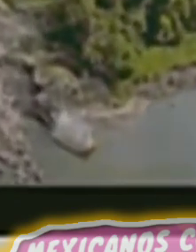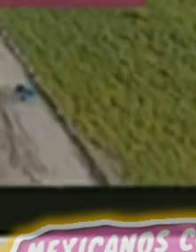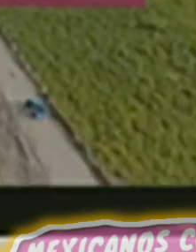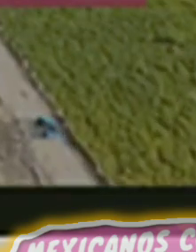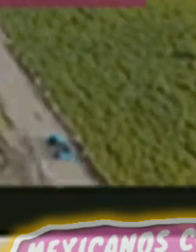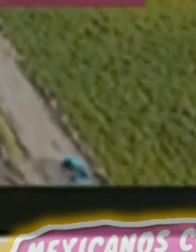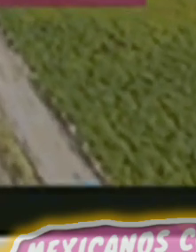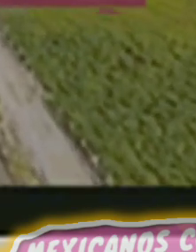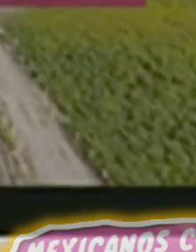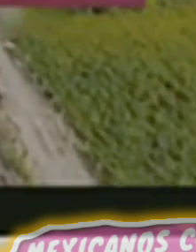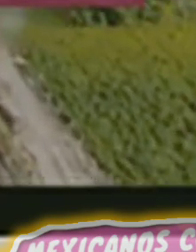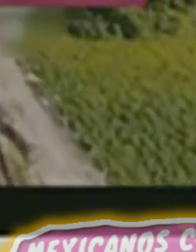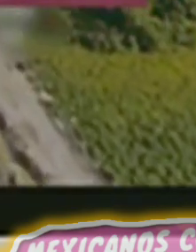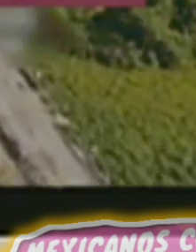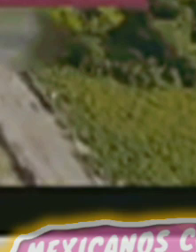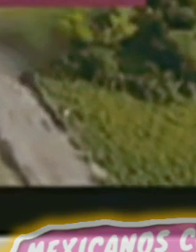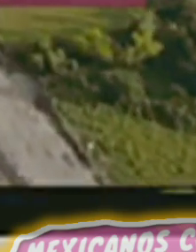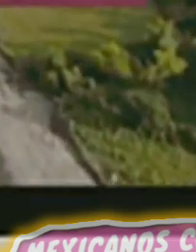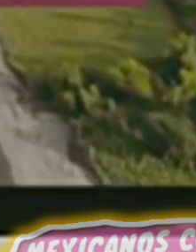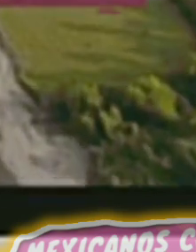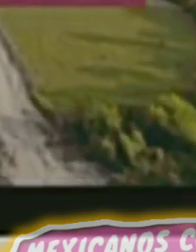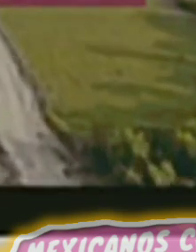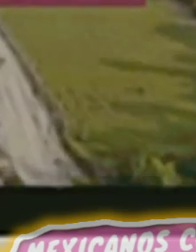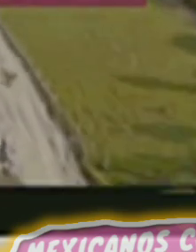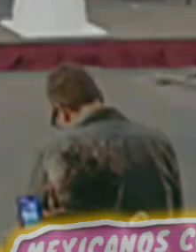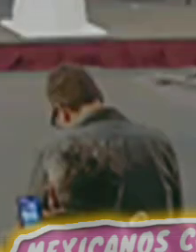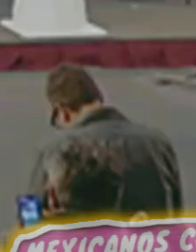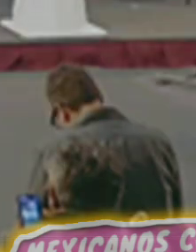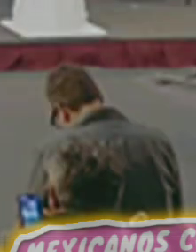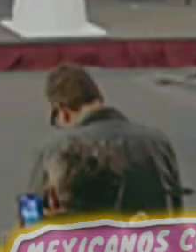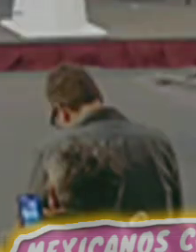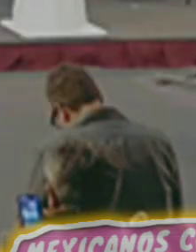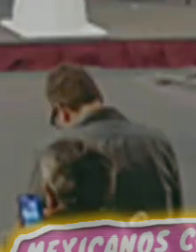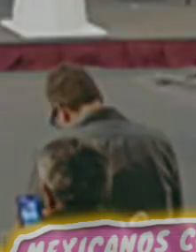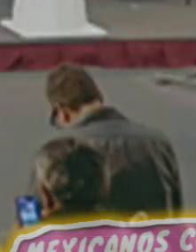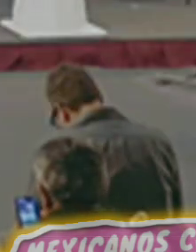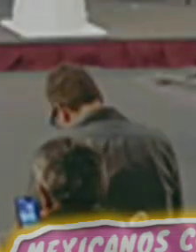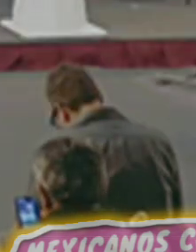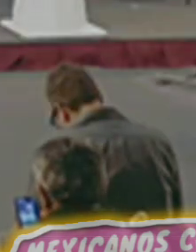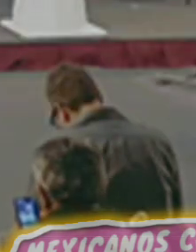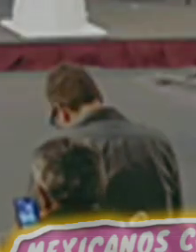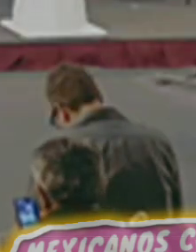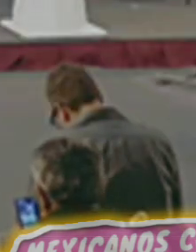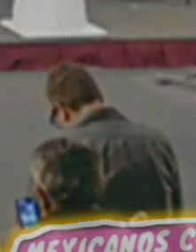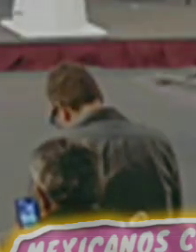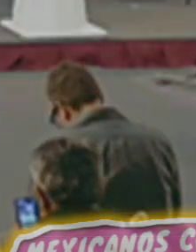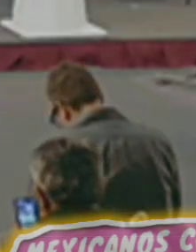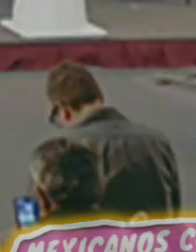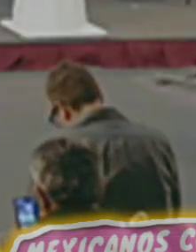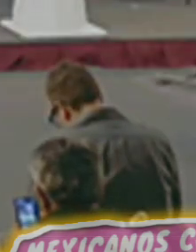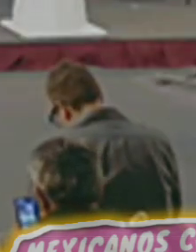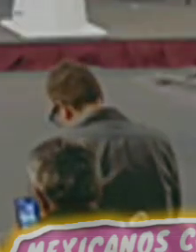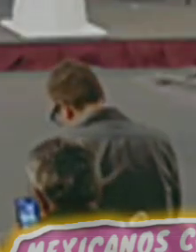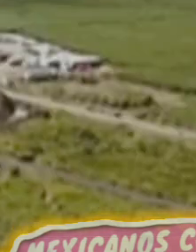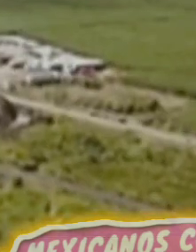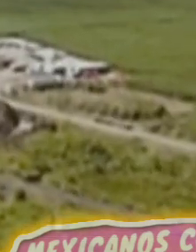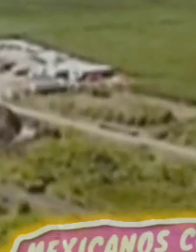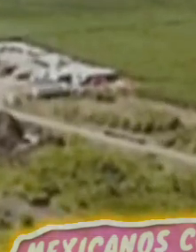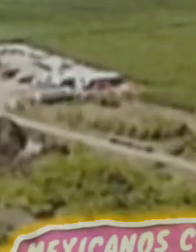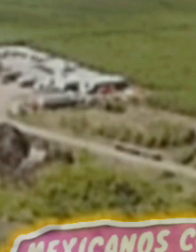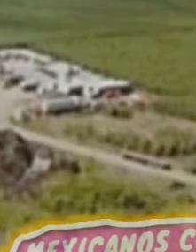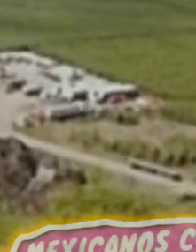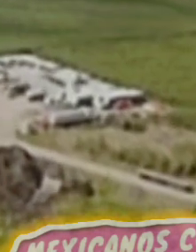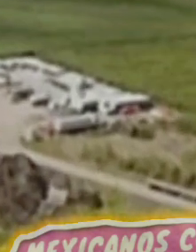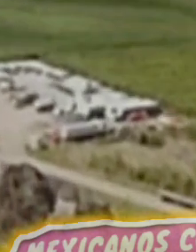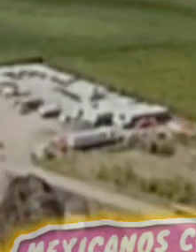todos los frentes de trabajo. La siguiente. La autopista Tepic-Puerto Vallarta en